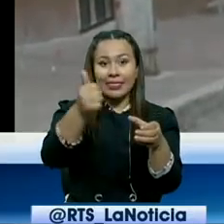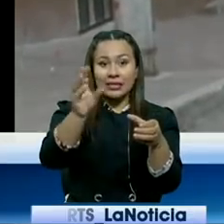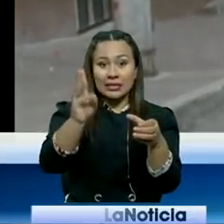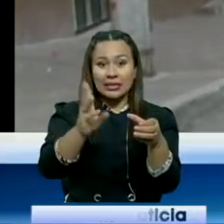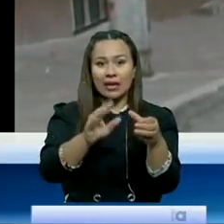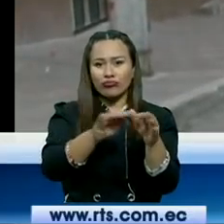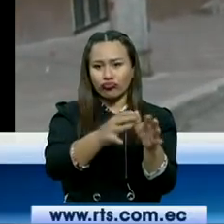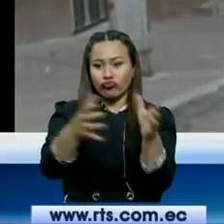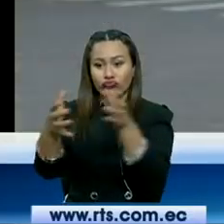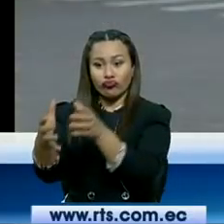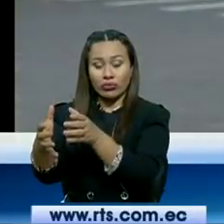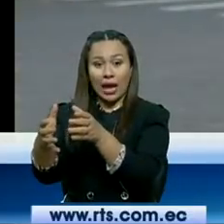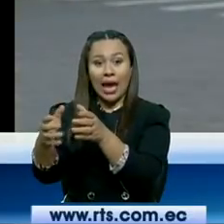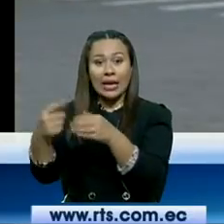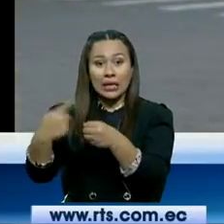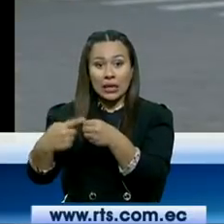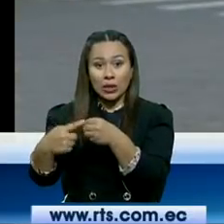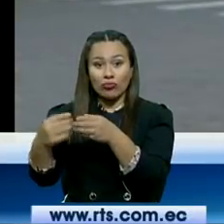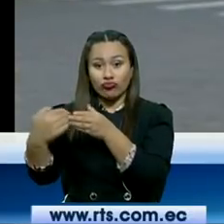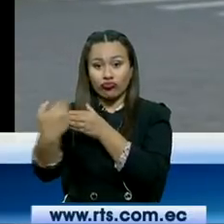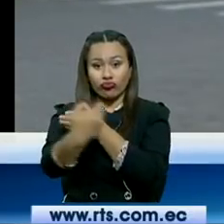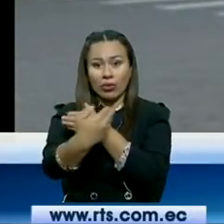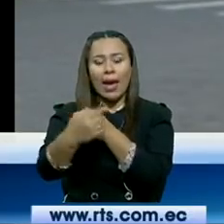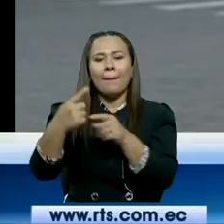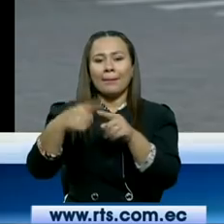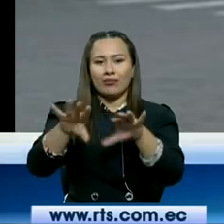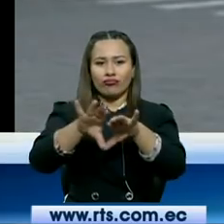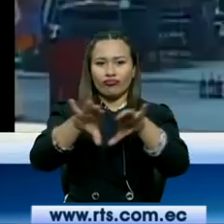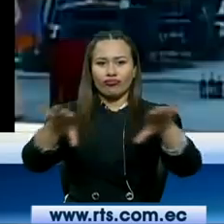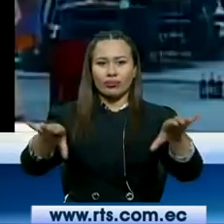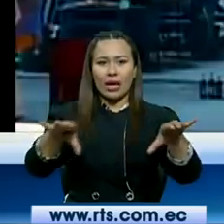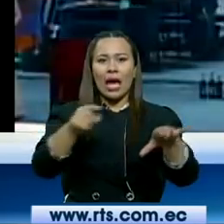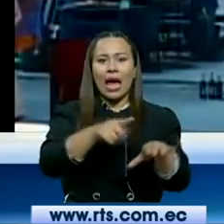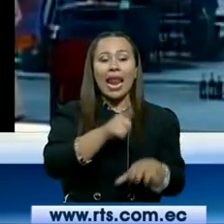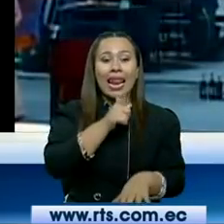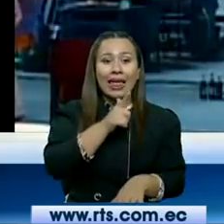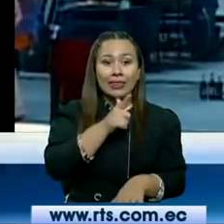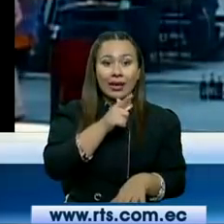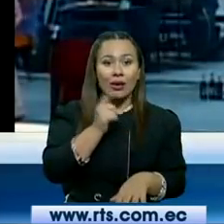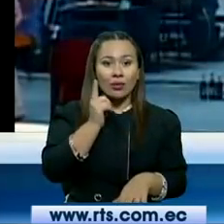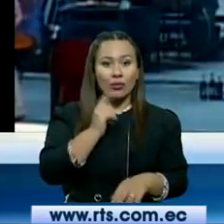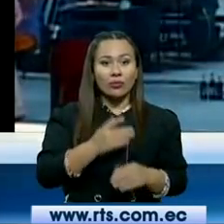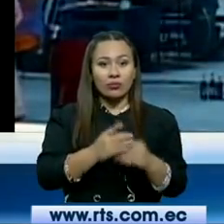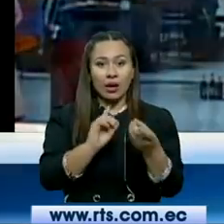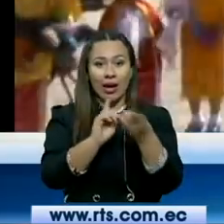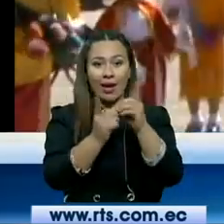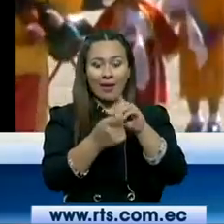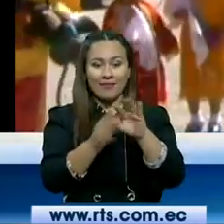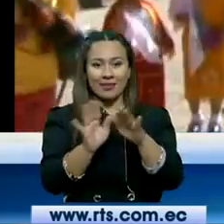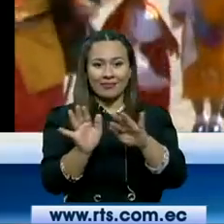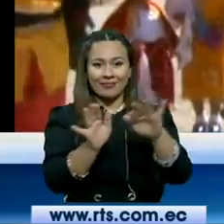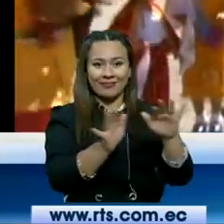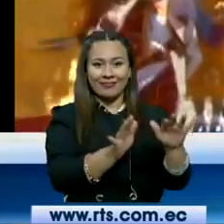Estado Independiente Sur, los Yanaconas, del propio Latacunga, que formaban parte de los Panzaleos.